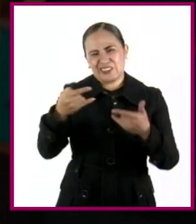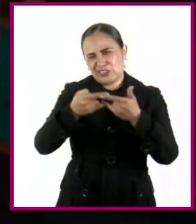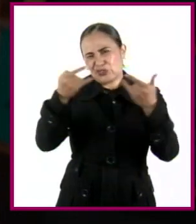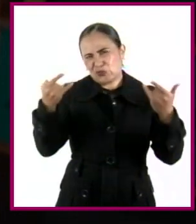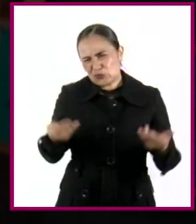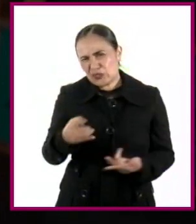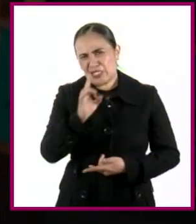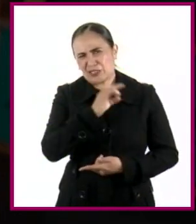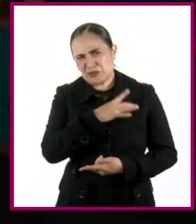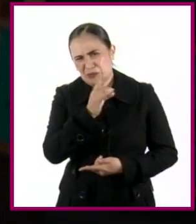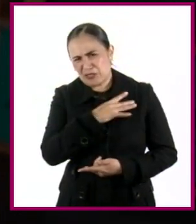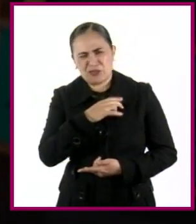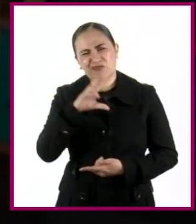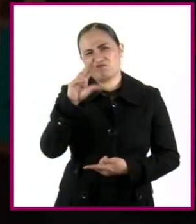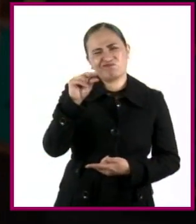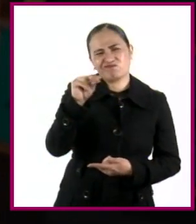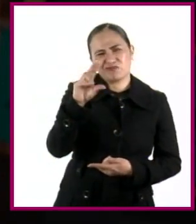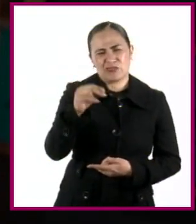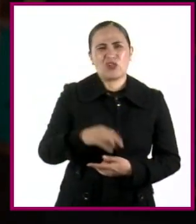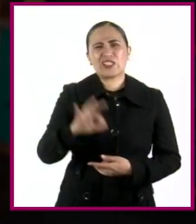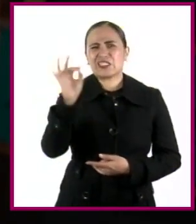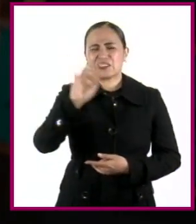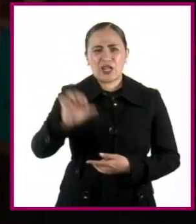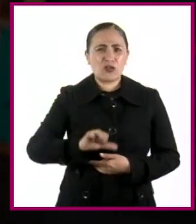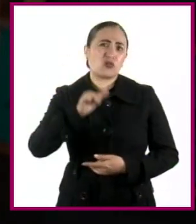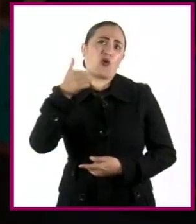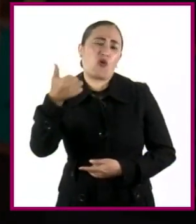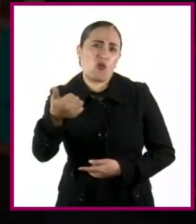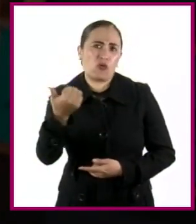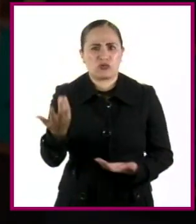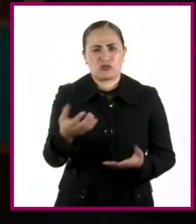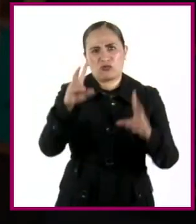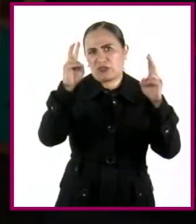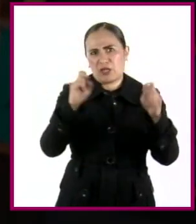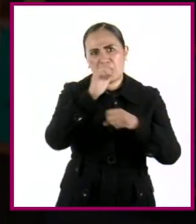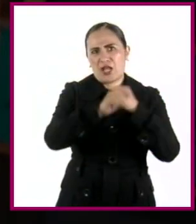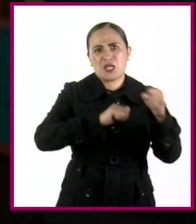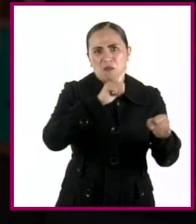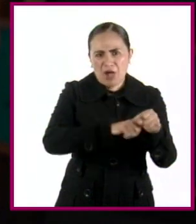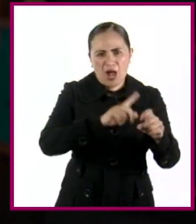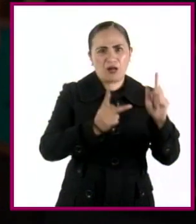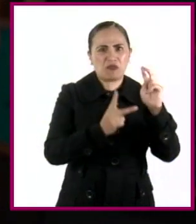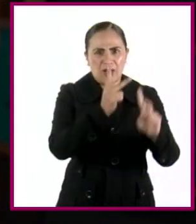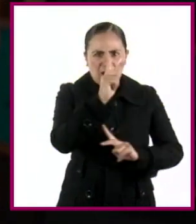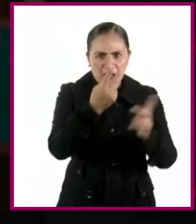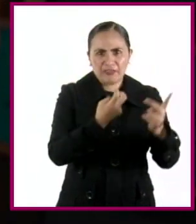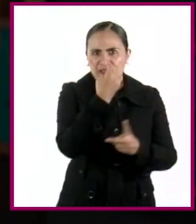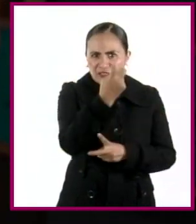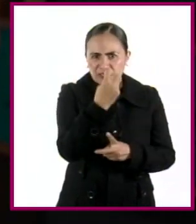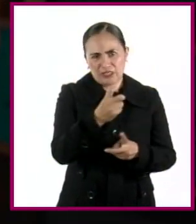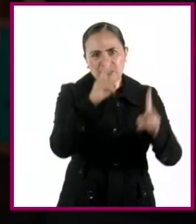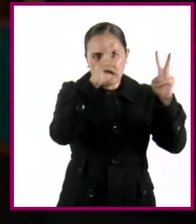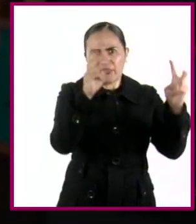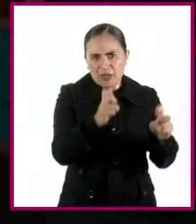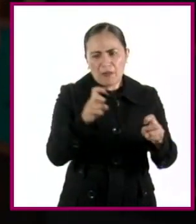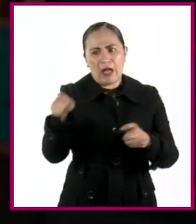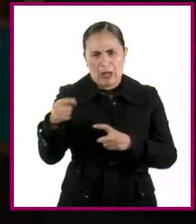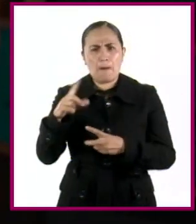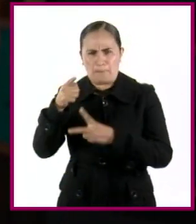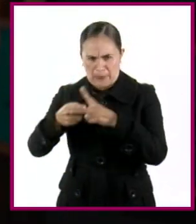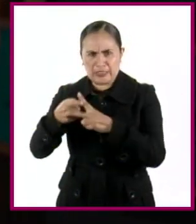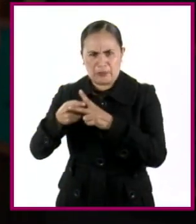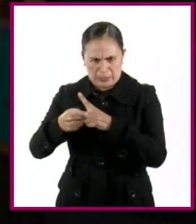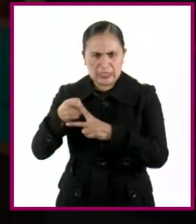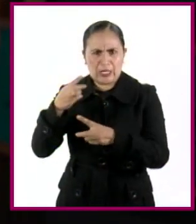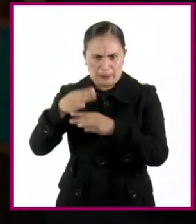no. Yo quisiera que de repente habláramos, no sé, de animales, de plantas, algo así. O sea, me encantan las matemáticas,